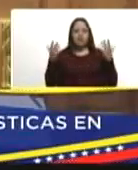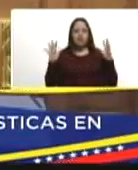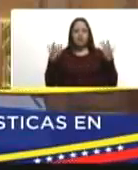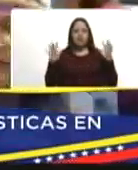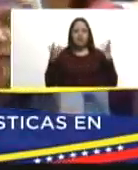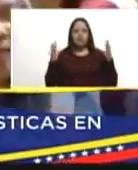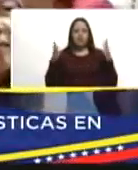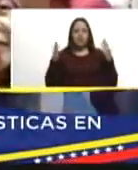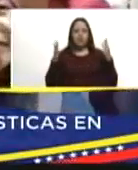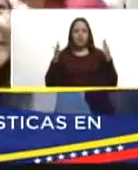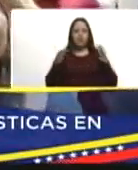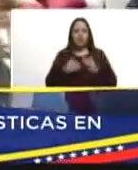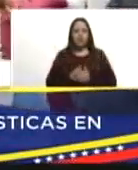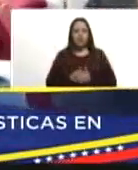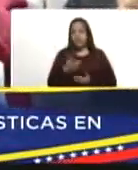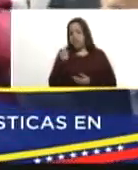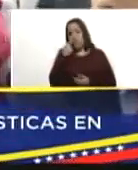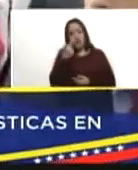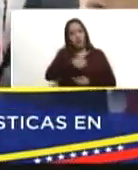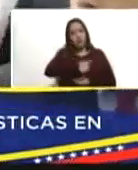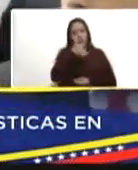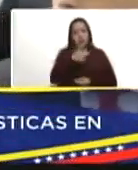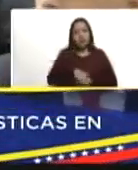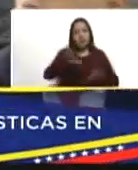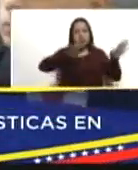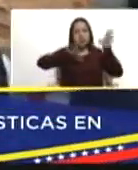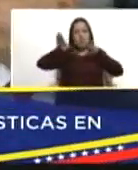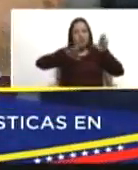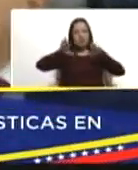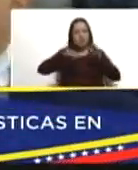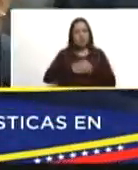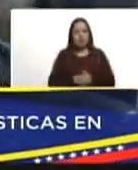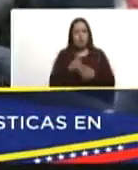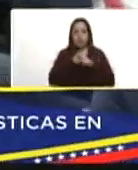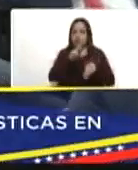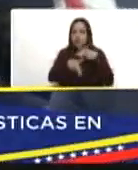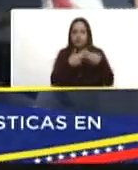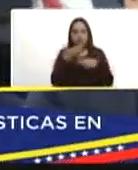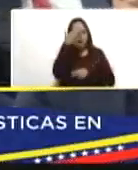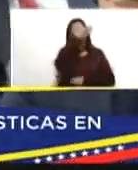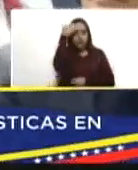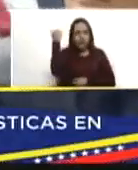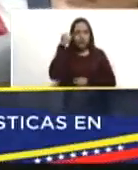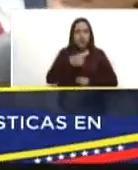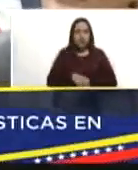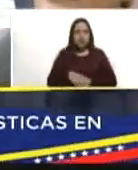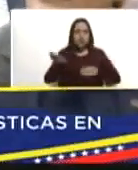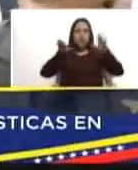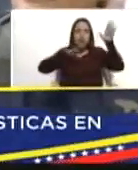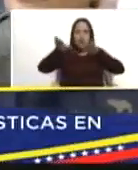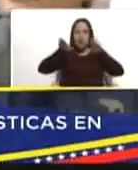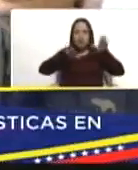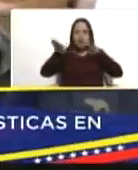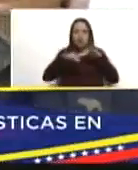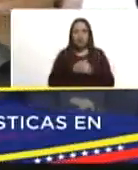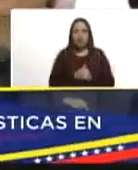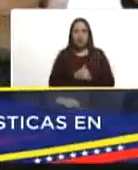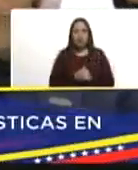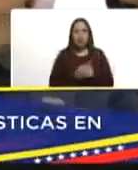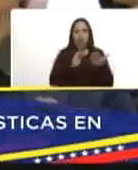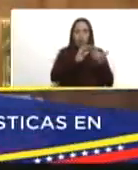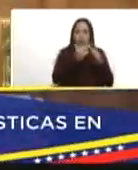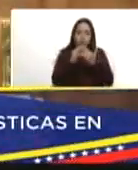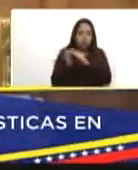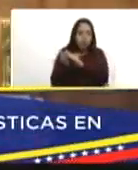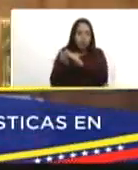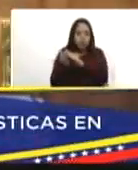urdaneta no digo más el turismo pero no se les olvide el turismo comunero el